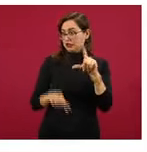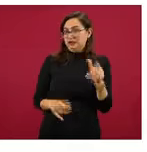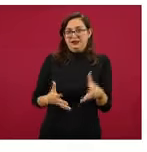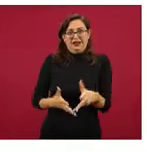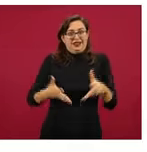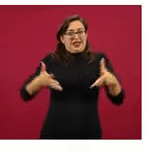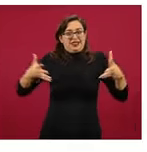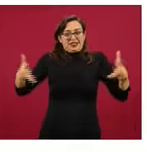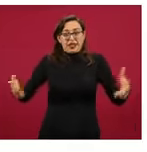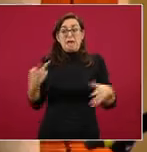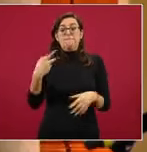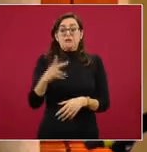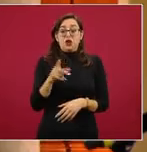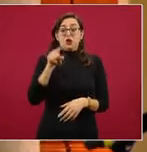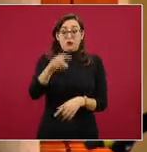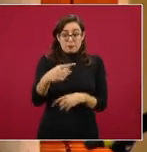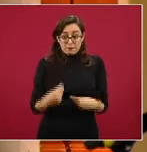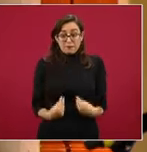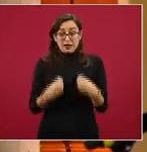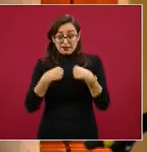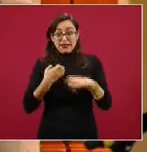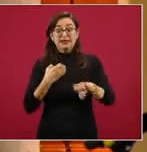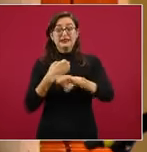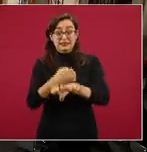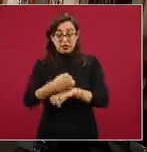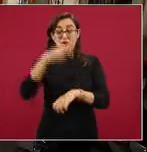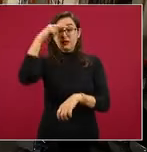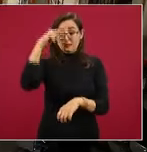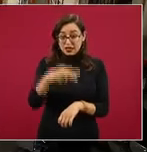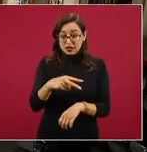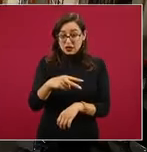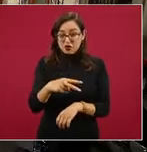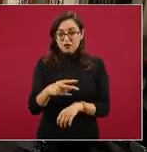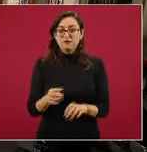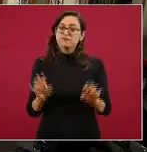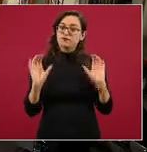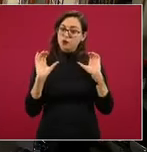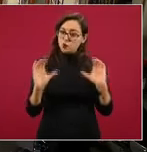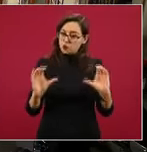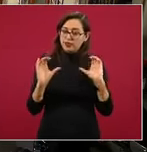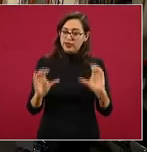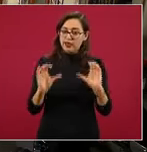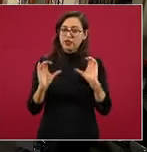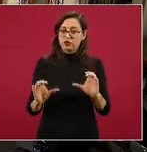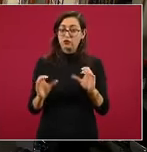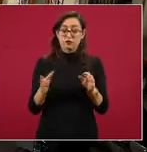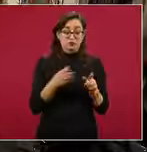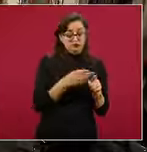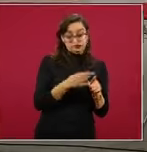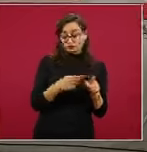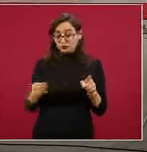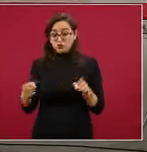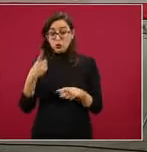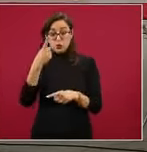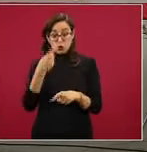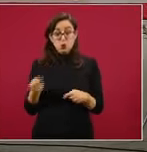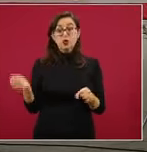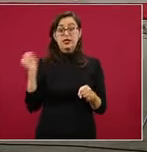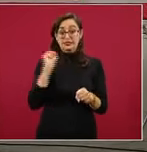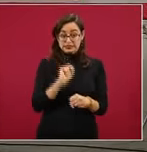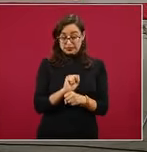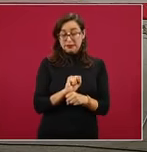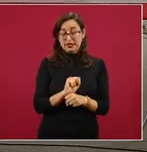que quienes viven en el Estado de México tengan en cuenta que de una semana a otra, ya de